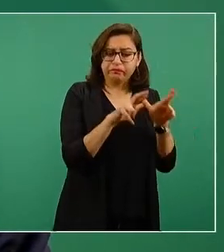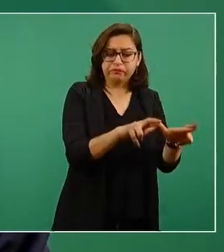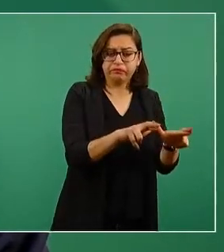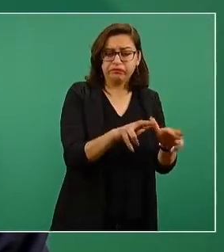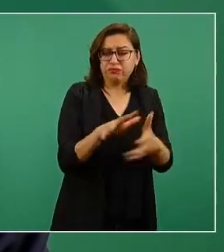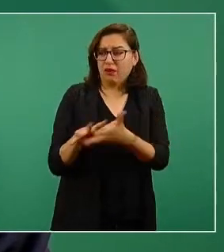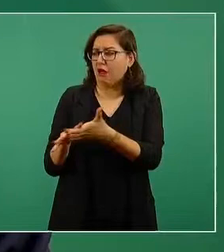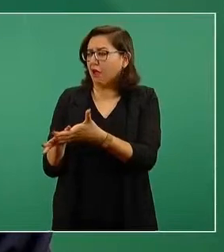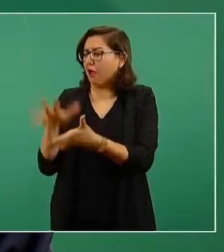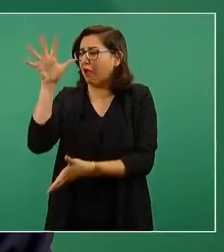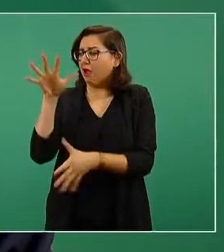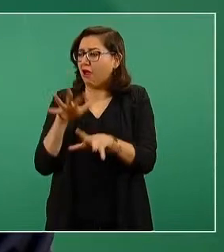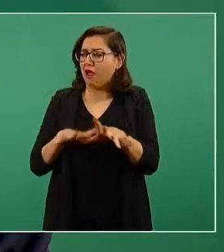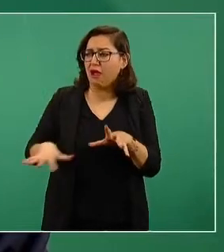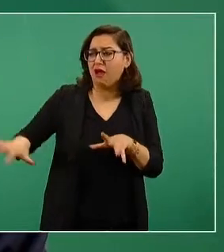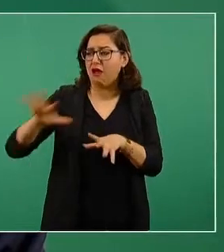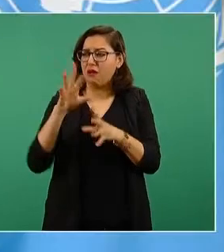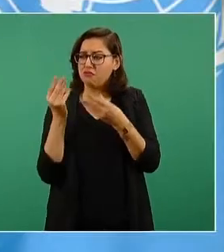y muchos pobres,